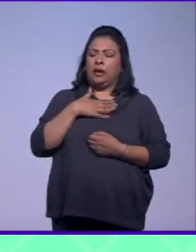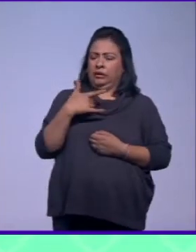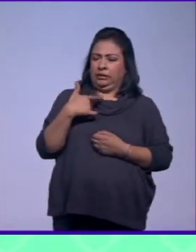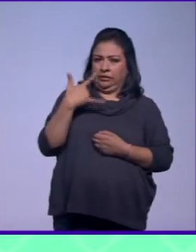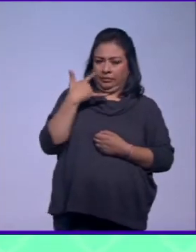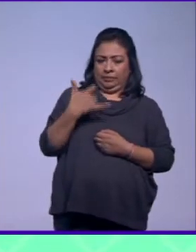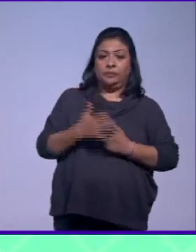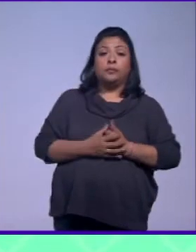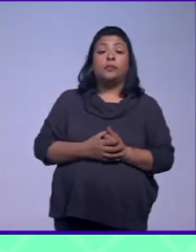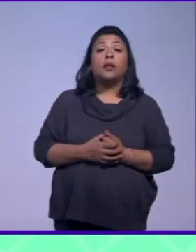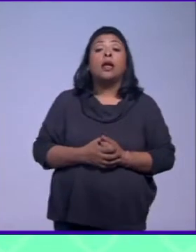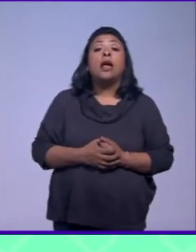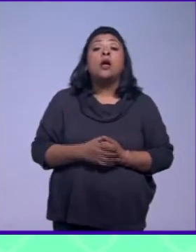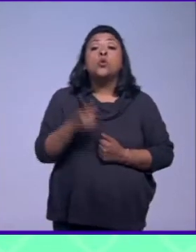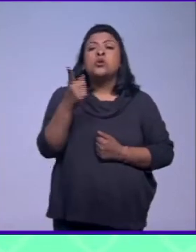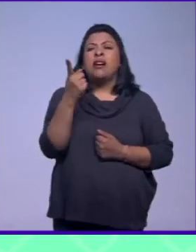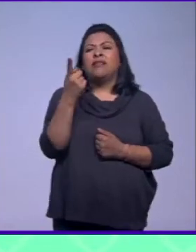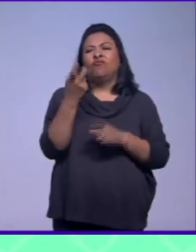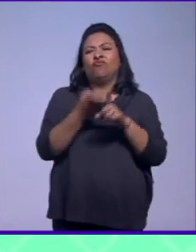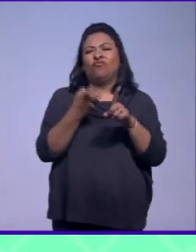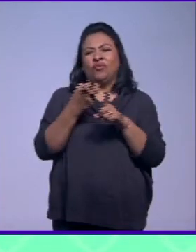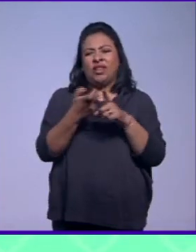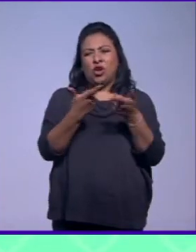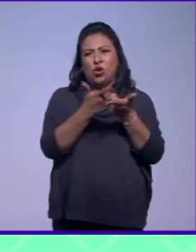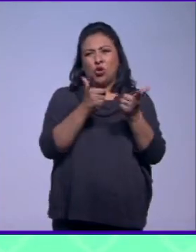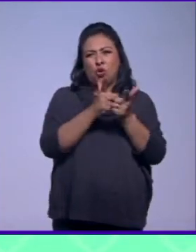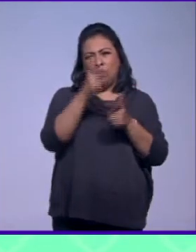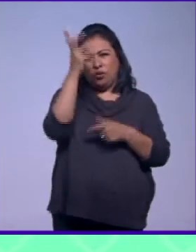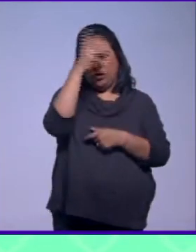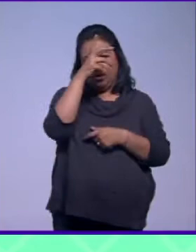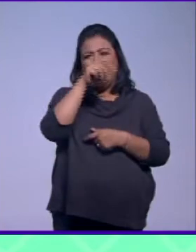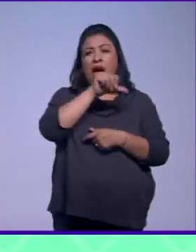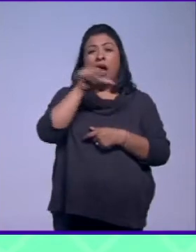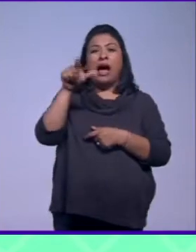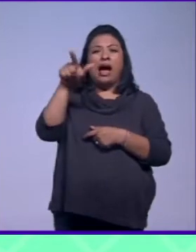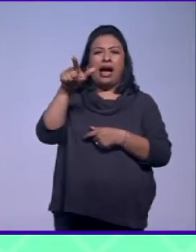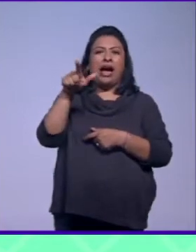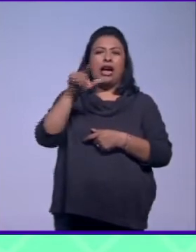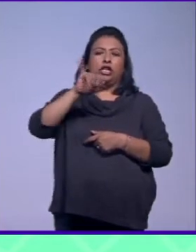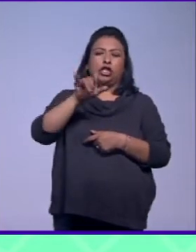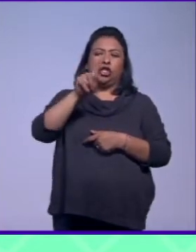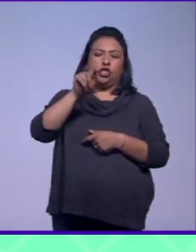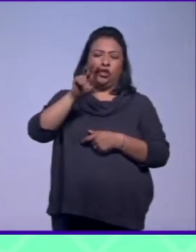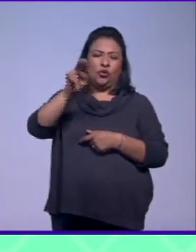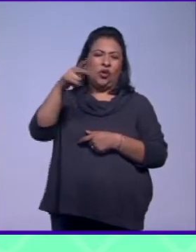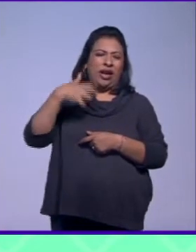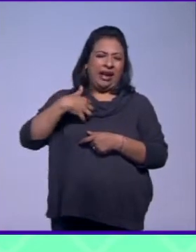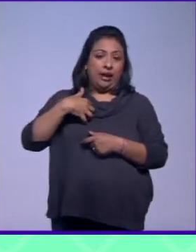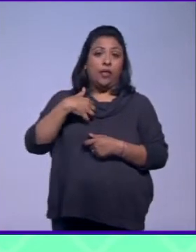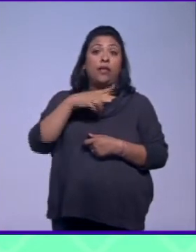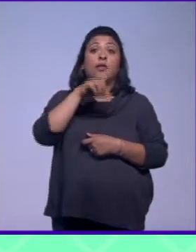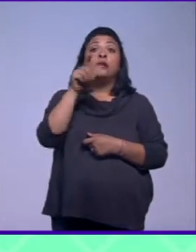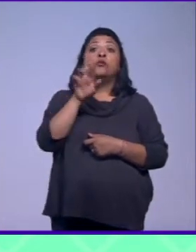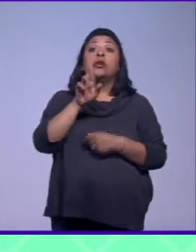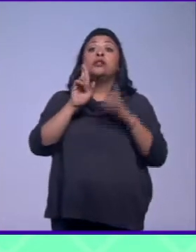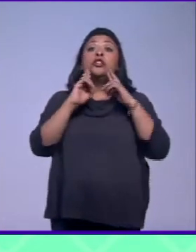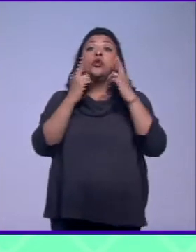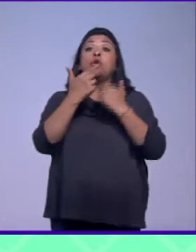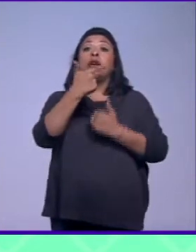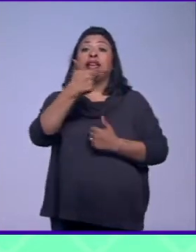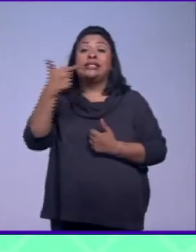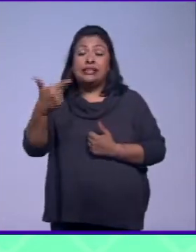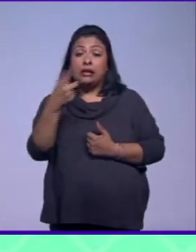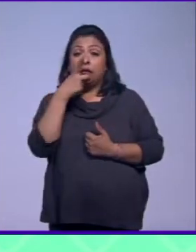y porque una de las críticas del equipo de donald trump hosting justo después de la reunión del g7 era que no